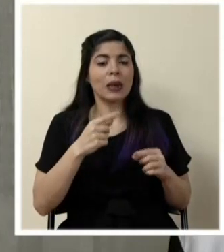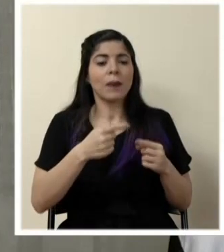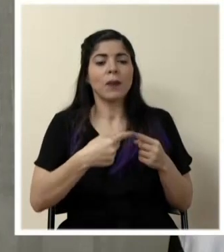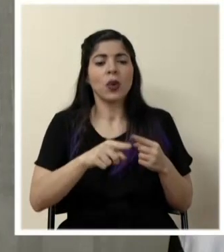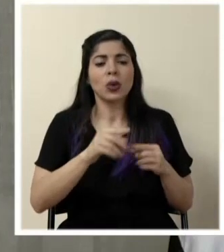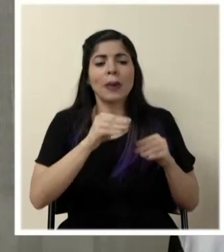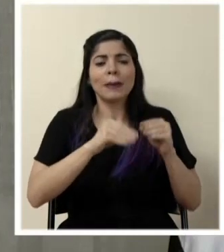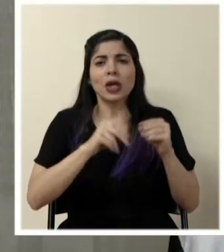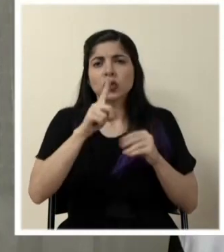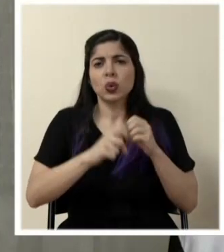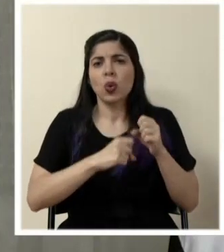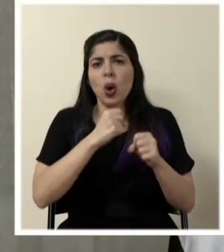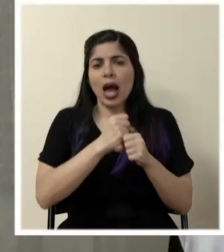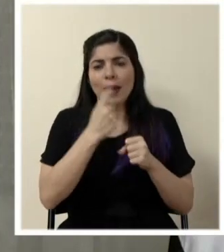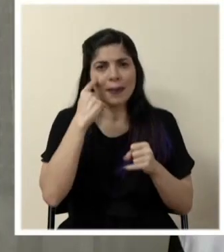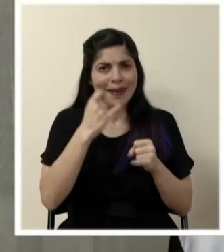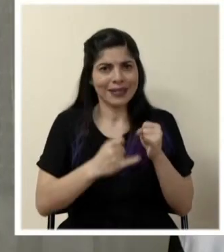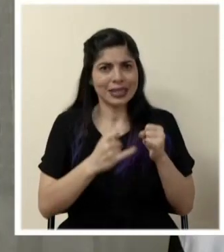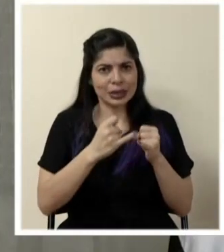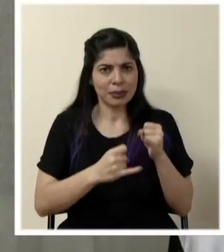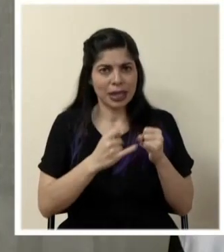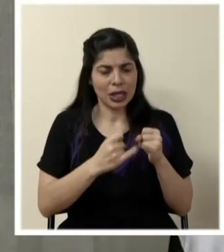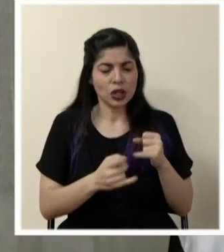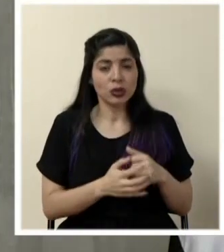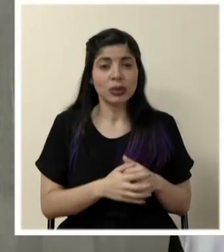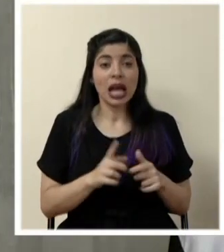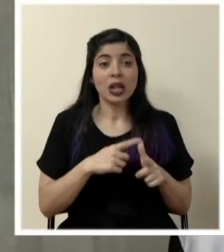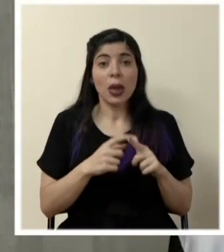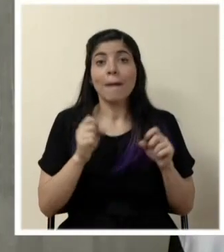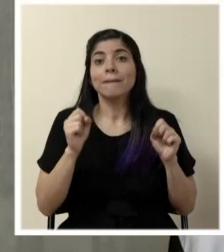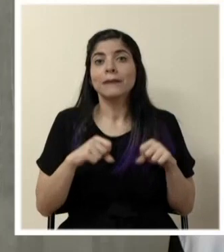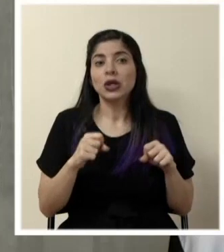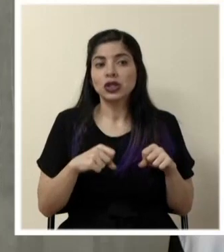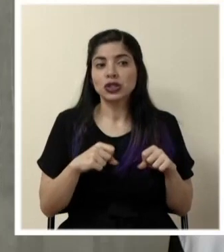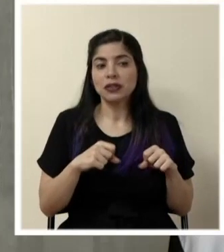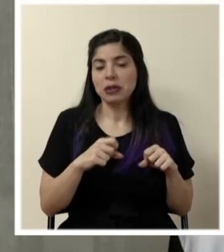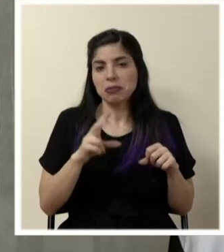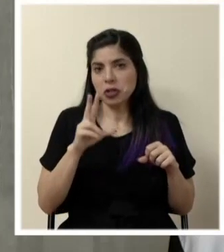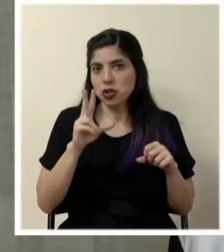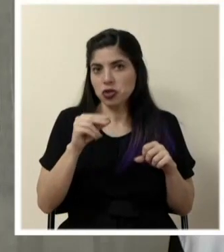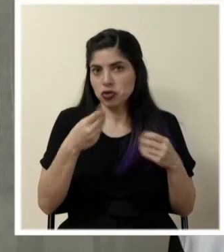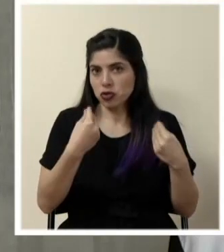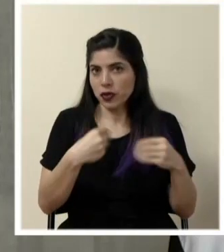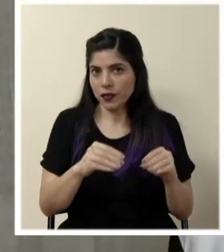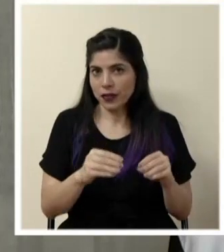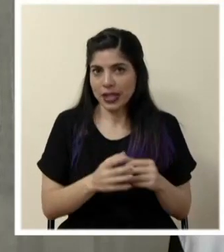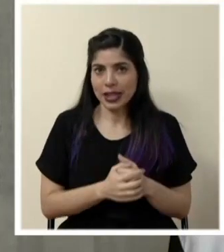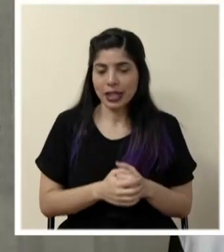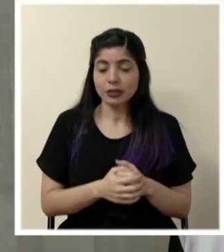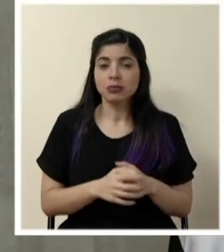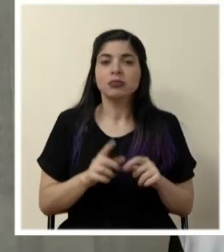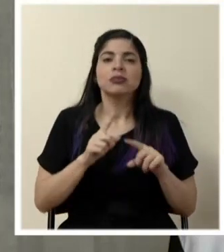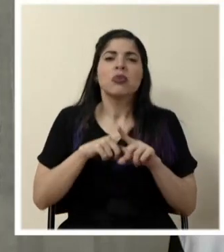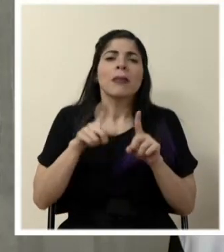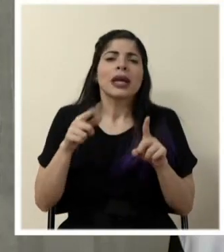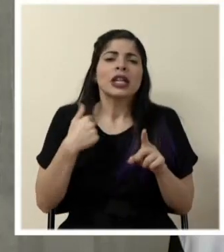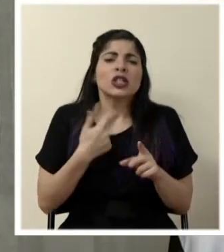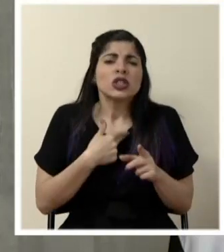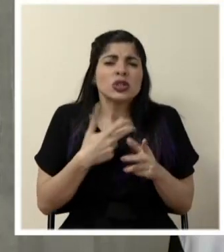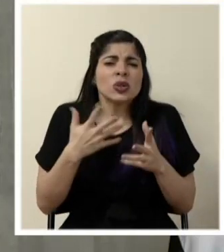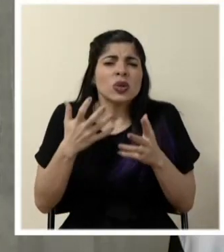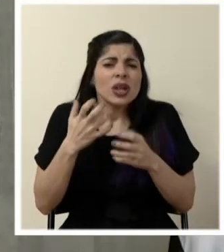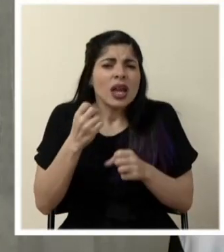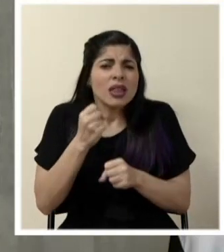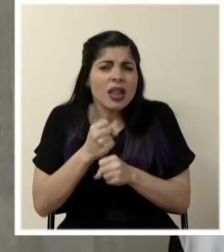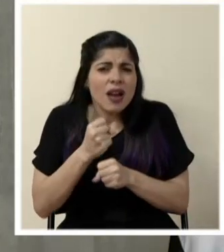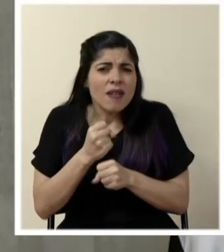vencimiento, así que lo más probable es que no se vendan, pero lo que queremos trabajar en